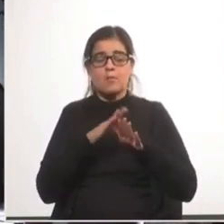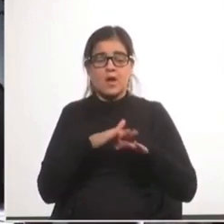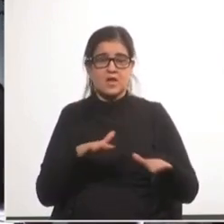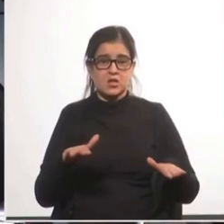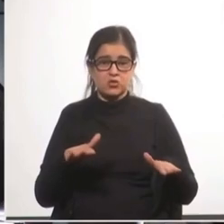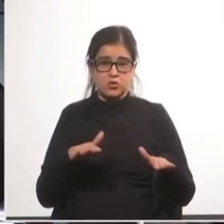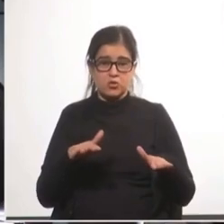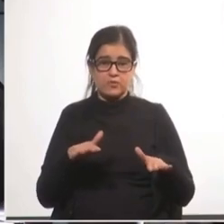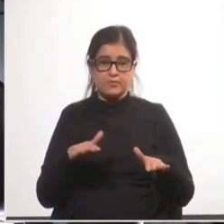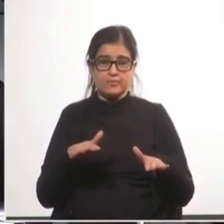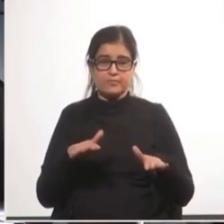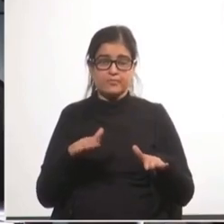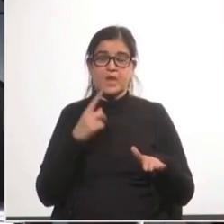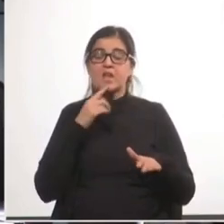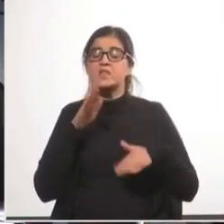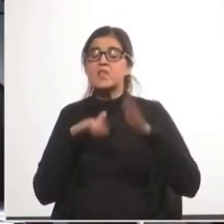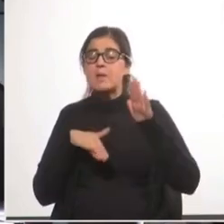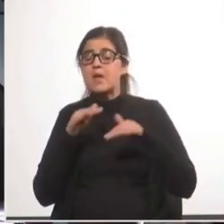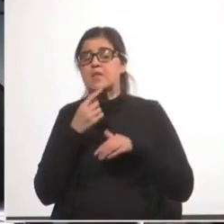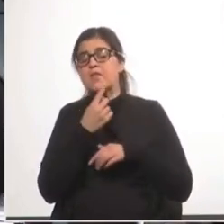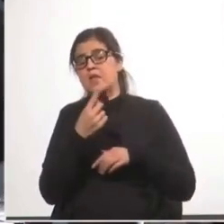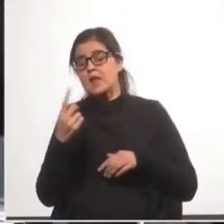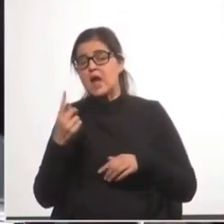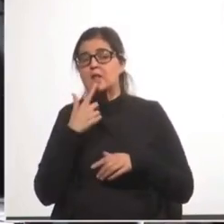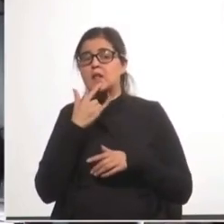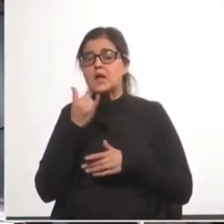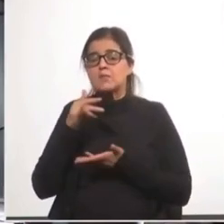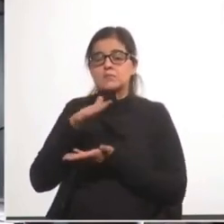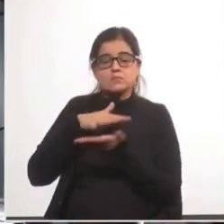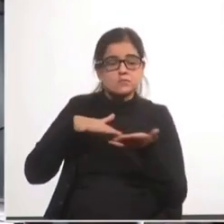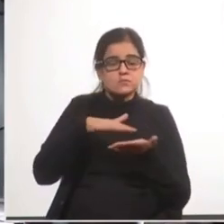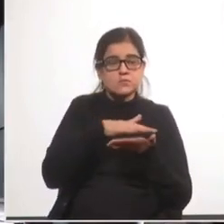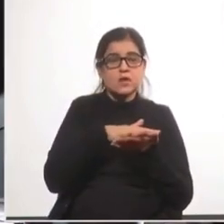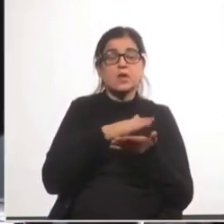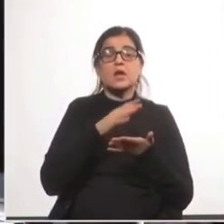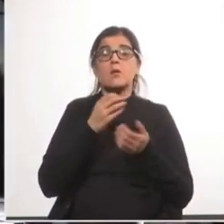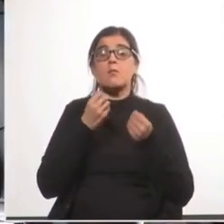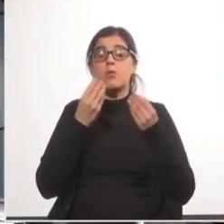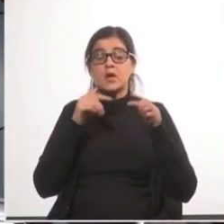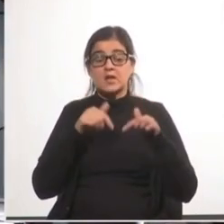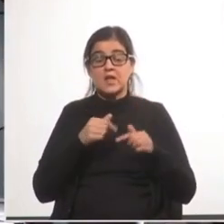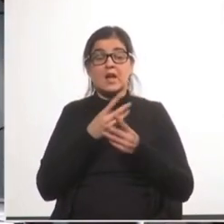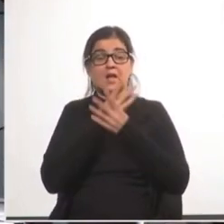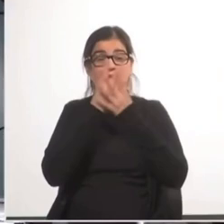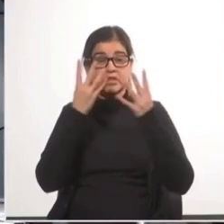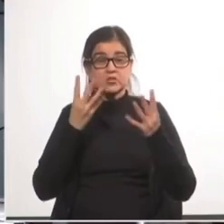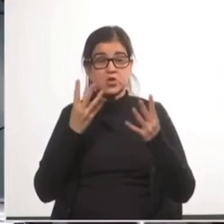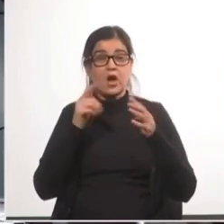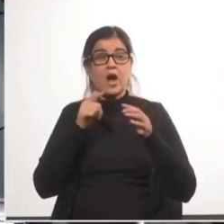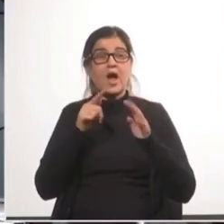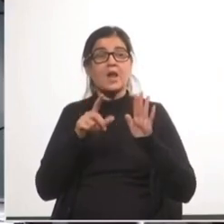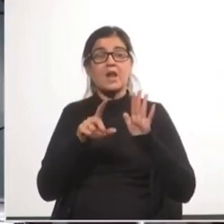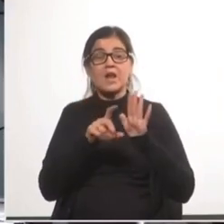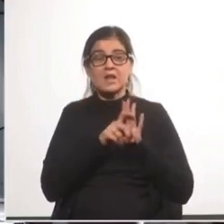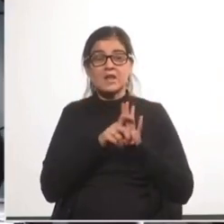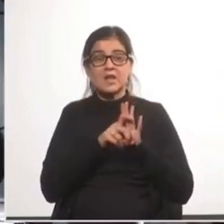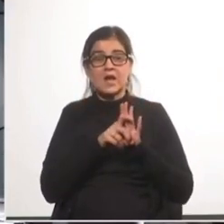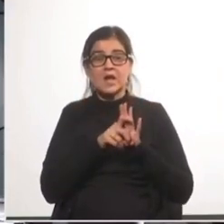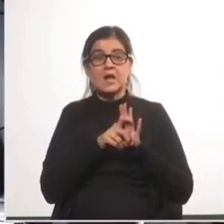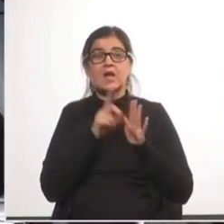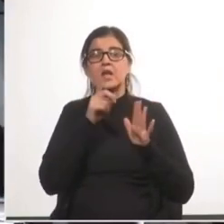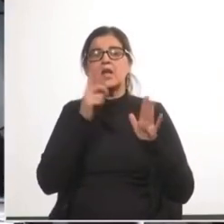niño. Depende de cada caso en particular. Por lo tanto, esta generalización al legislar